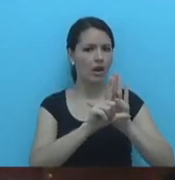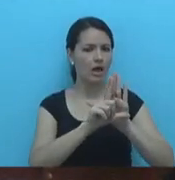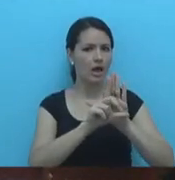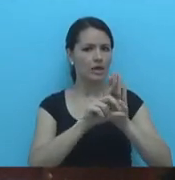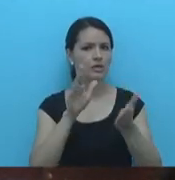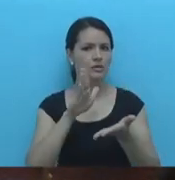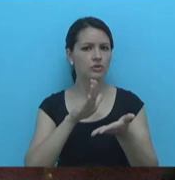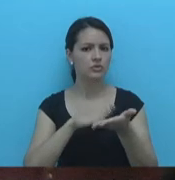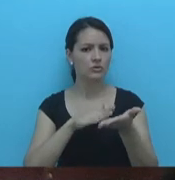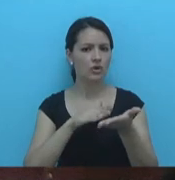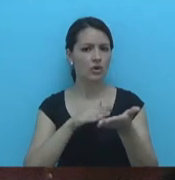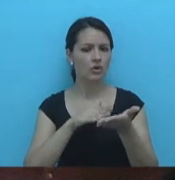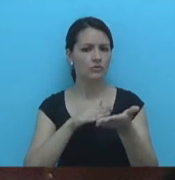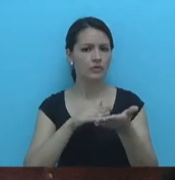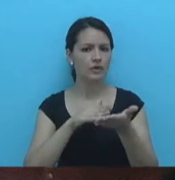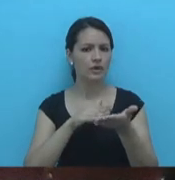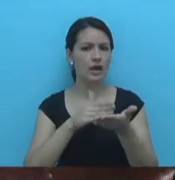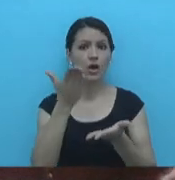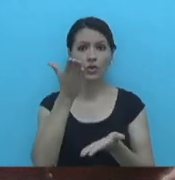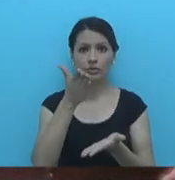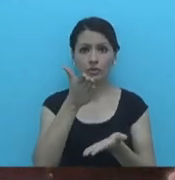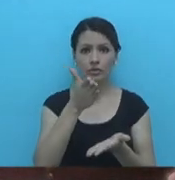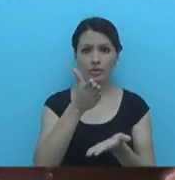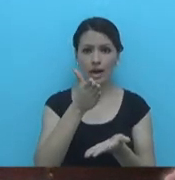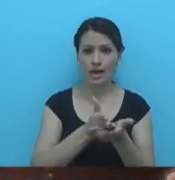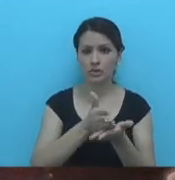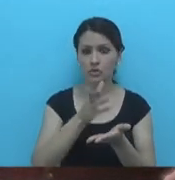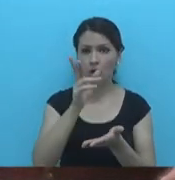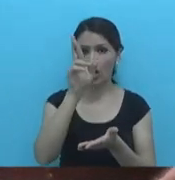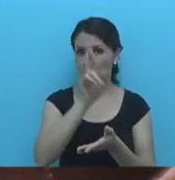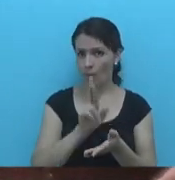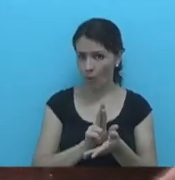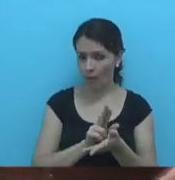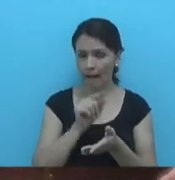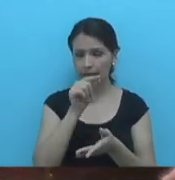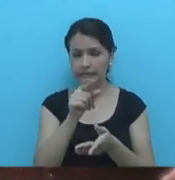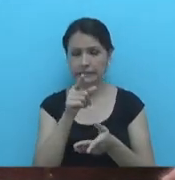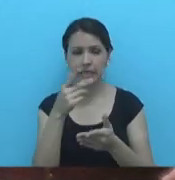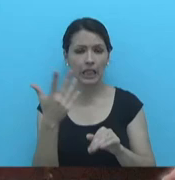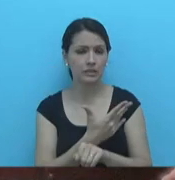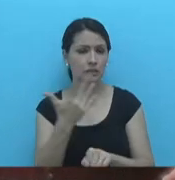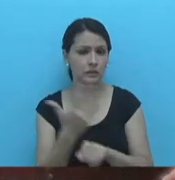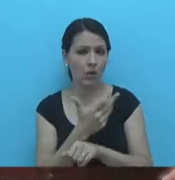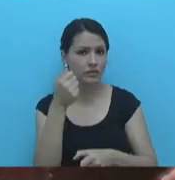licencia de los derechos laborales de las mujeres víctimas de violencia de género, que era el expediente